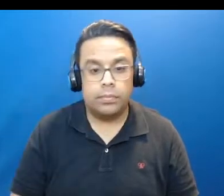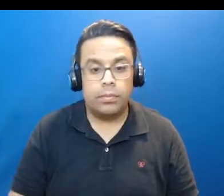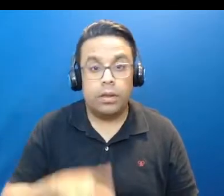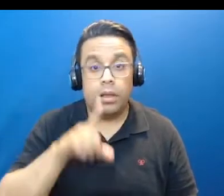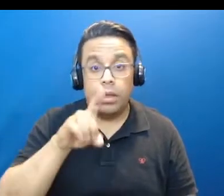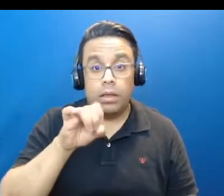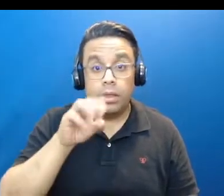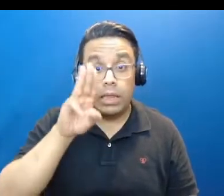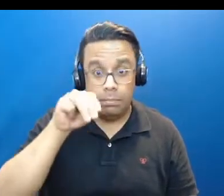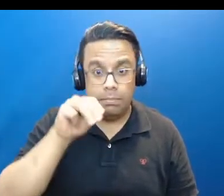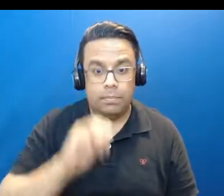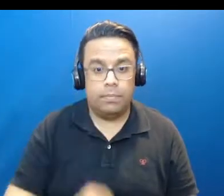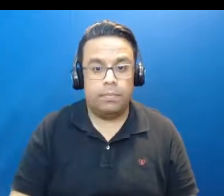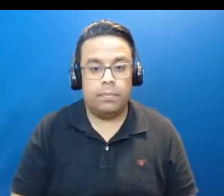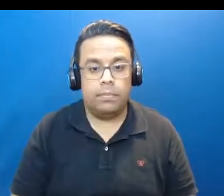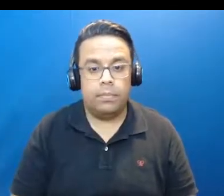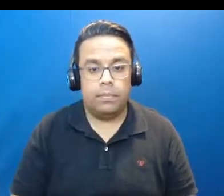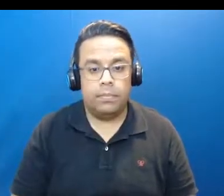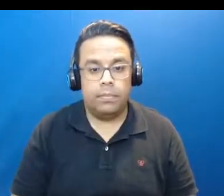dimensión, dim,